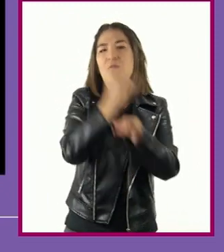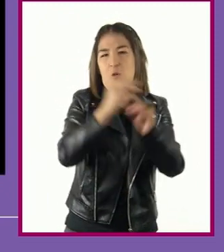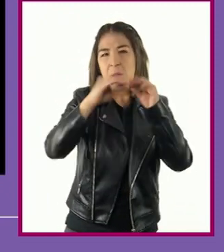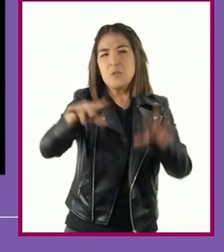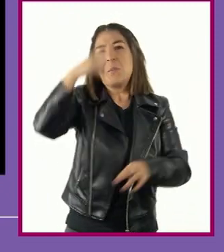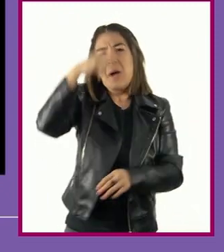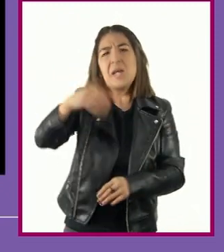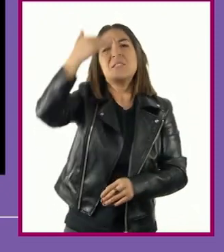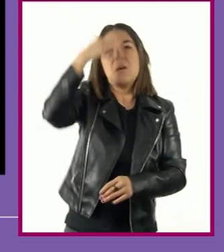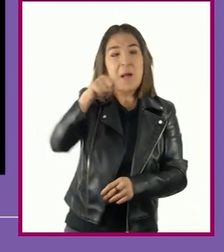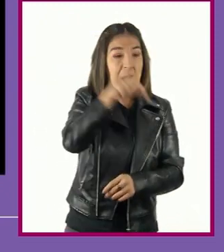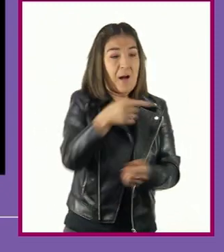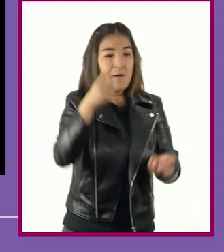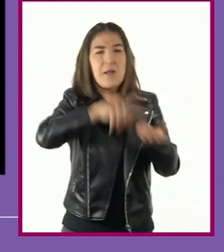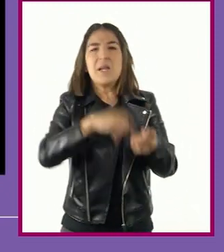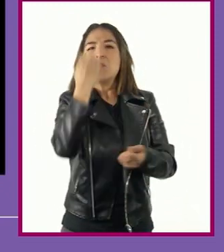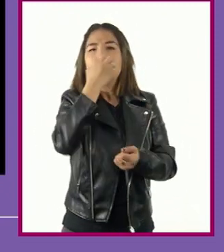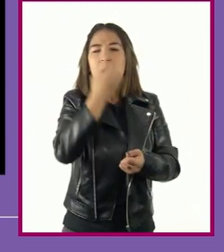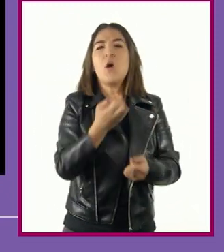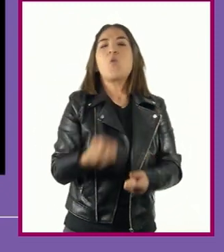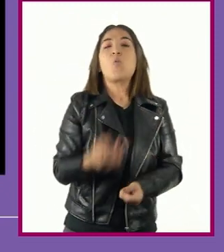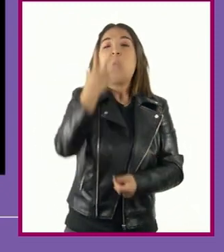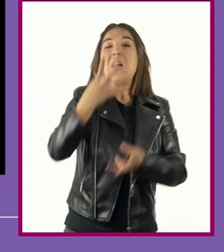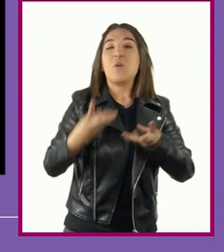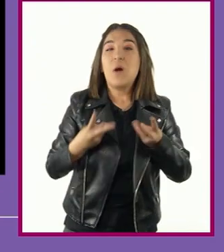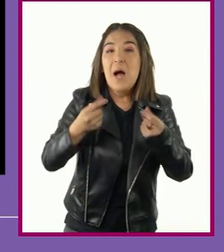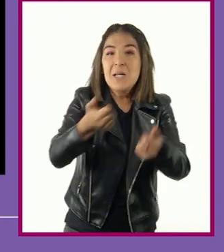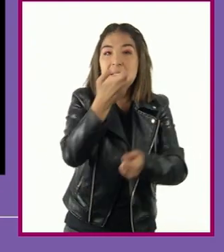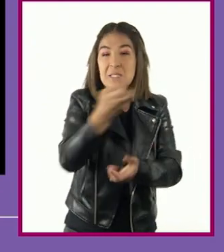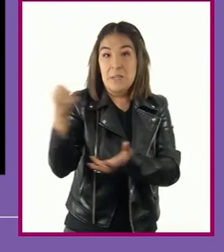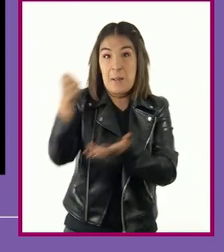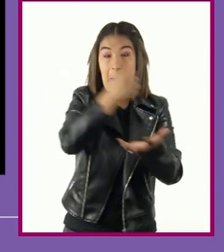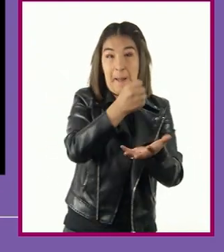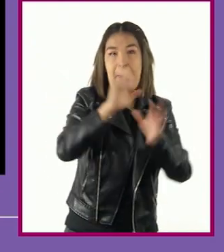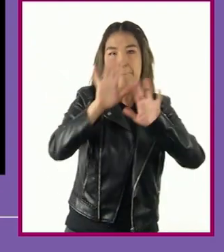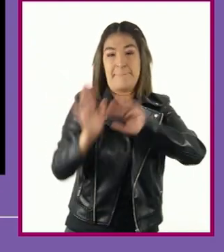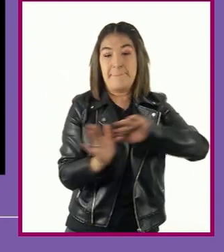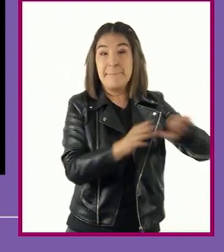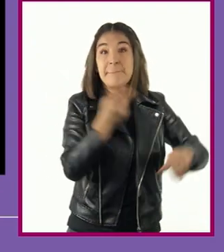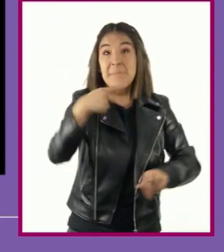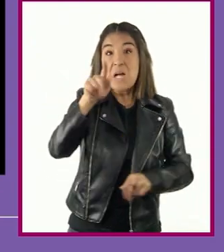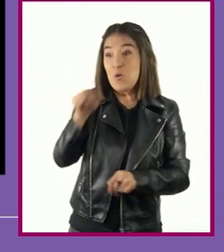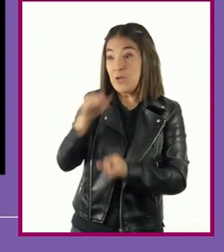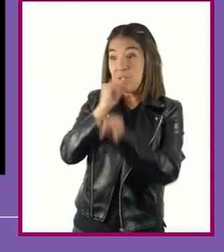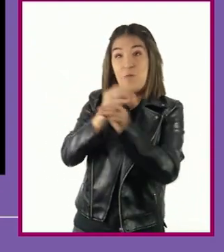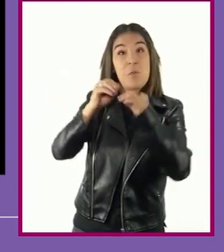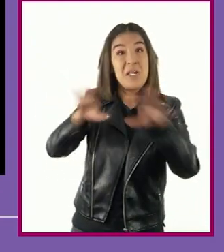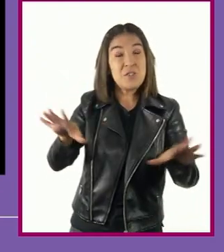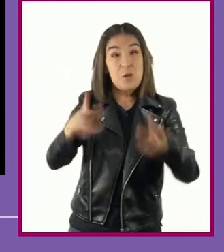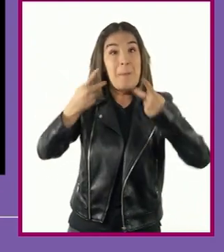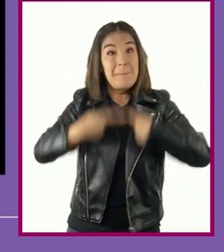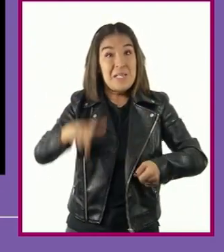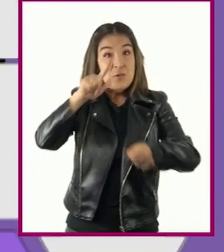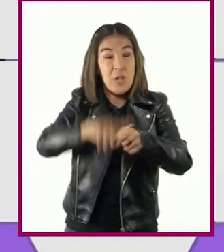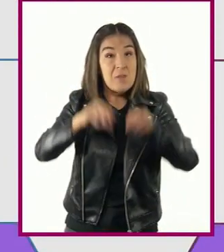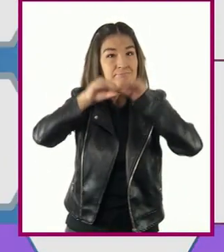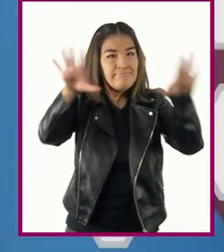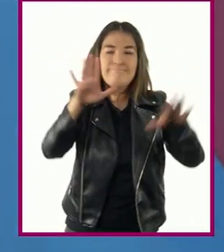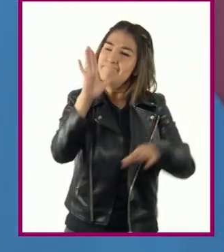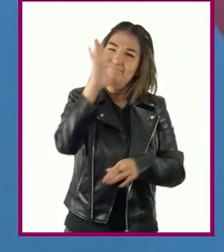los recursos de una manera óptima, pero los datos personales deben de ser protegidos.